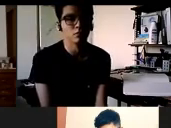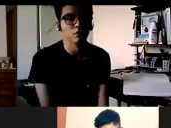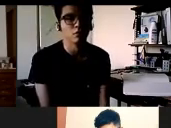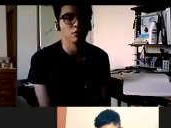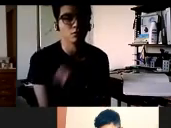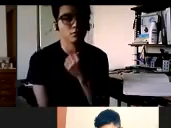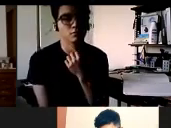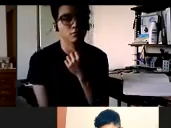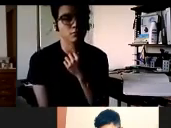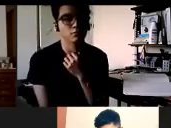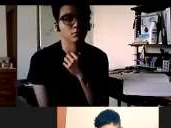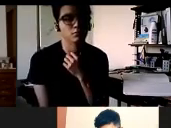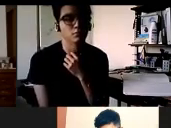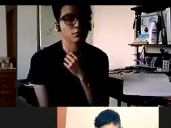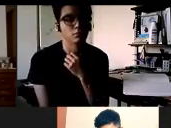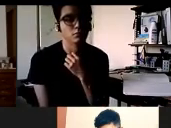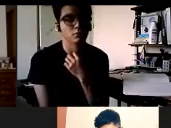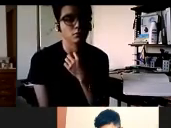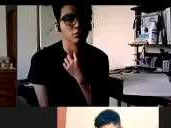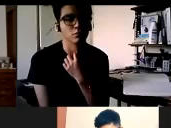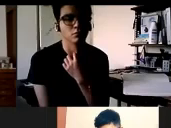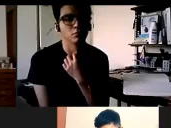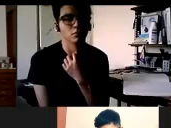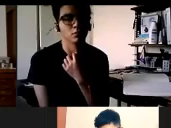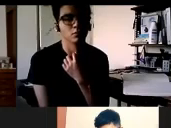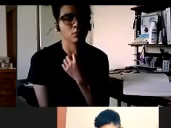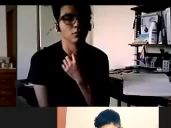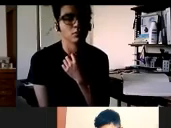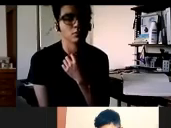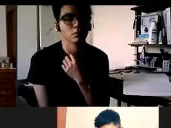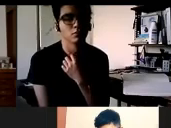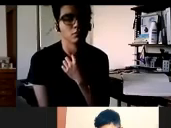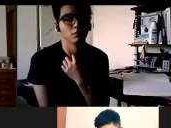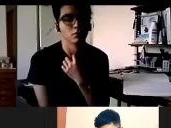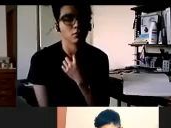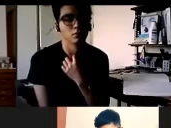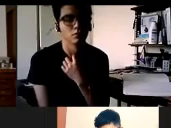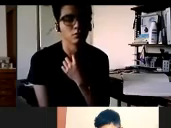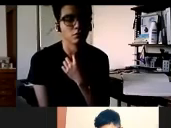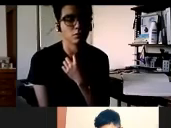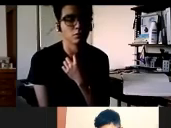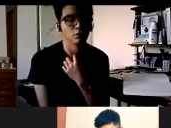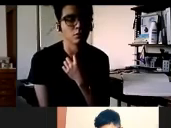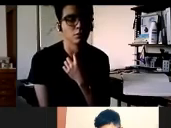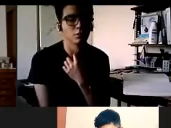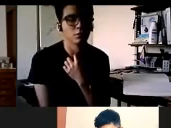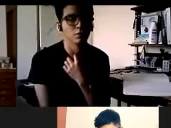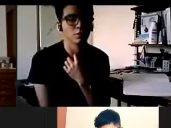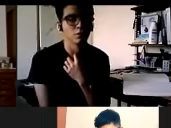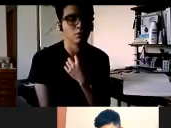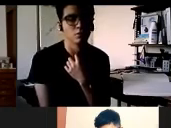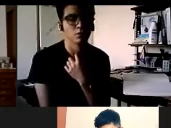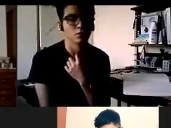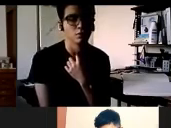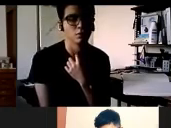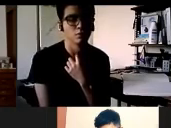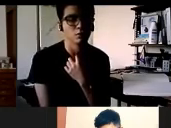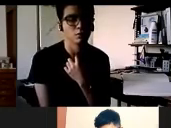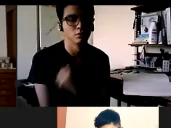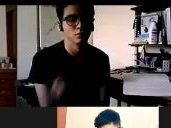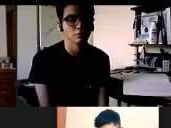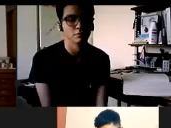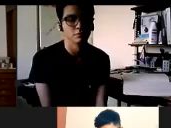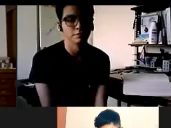cabeza. Y la cabeza es el punto más caliente del cuerpo humano. Es por donde sale toda